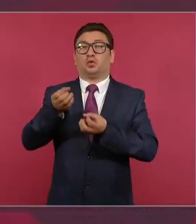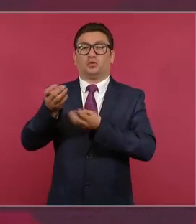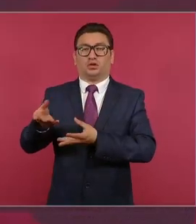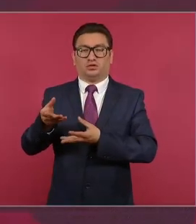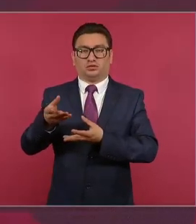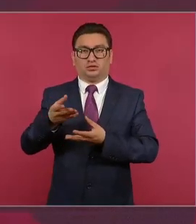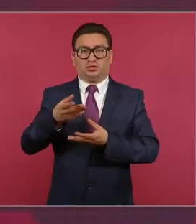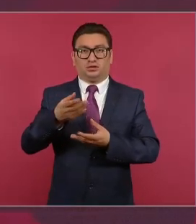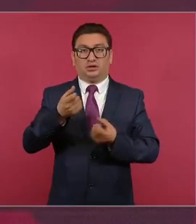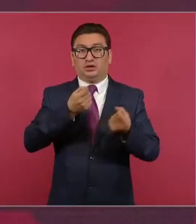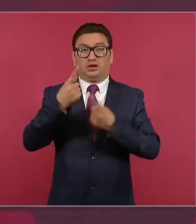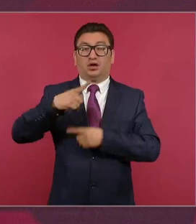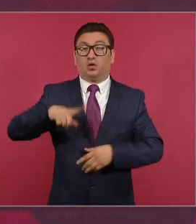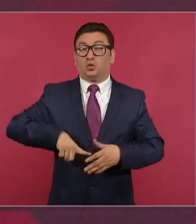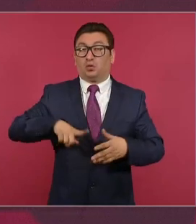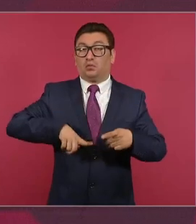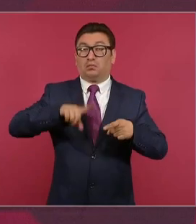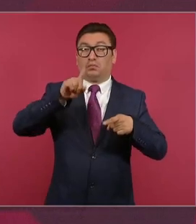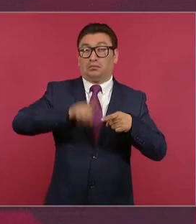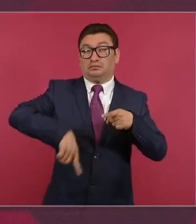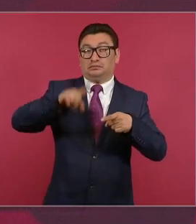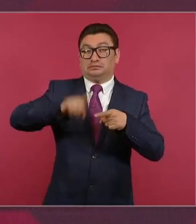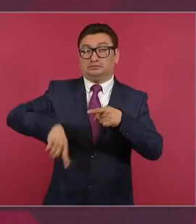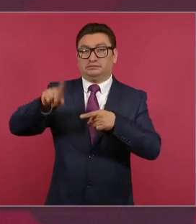y hay gobiernos que quitan.